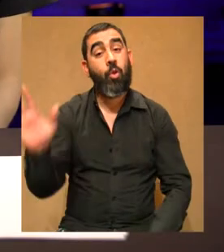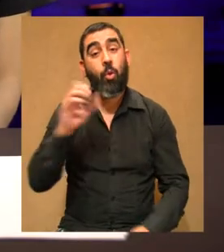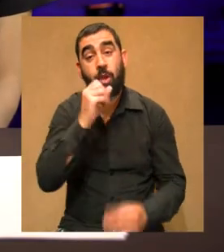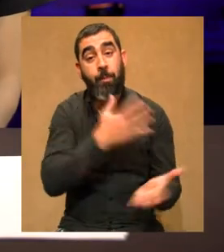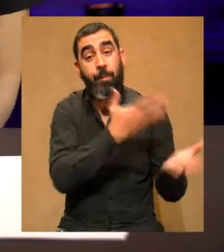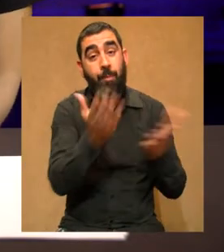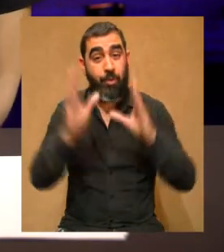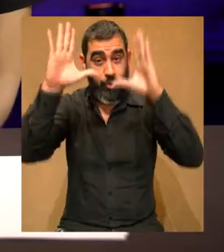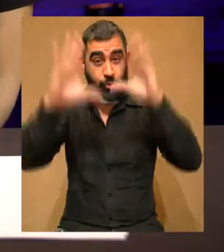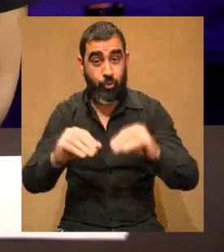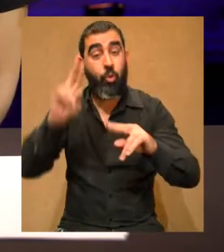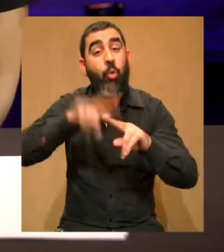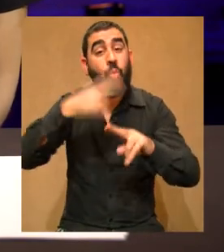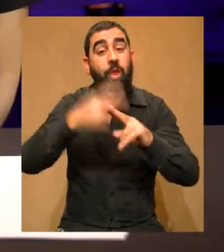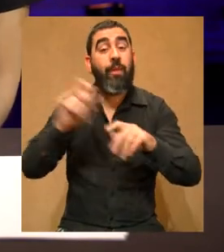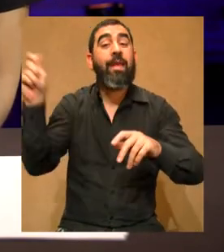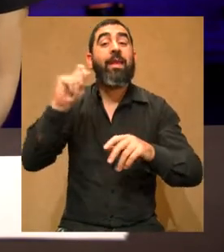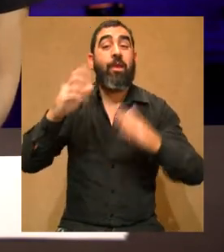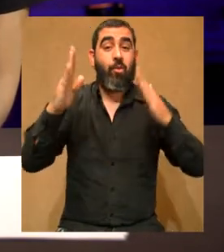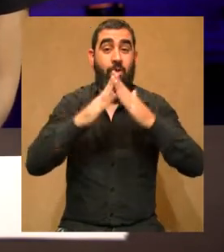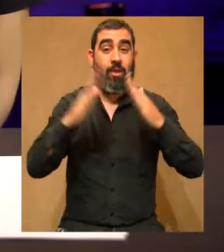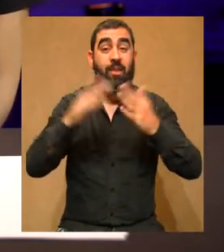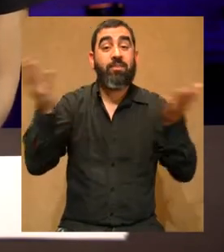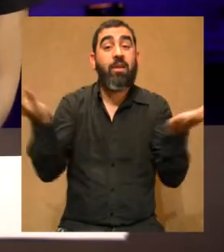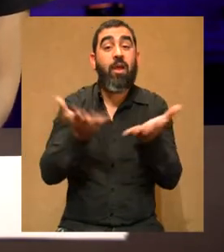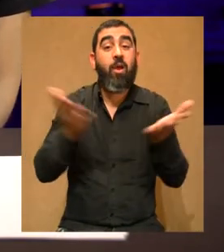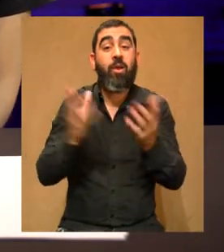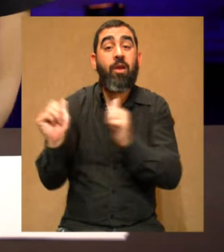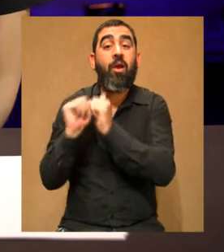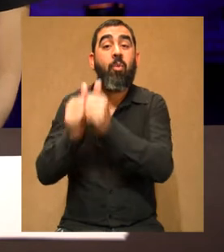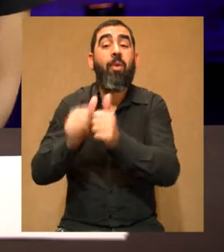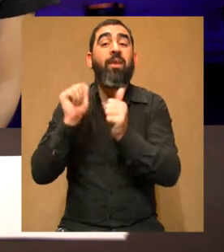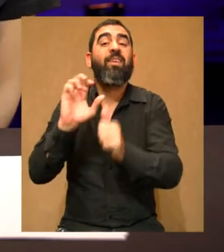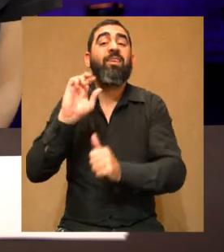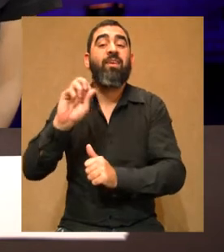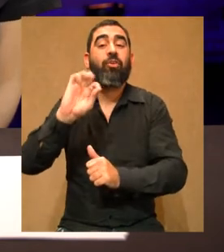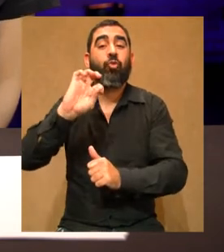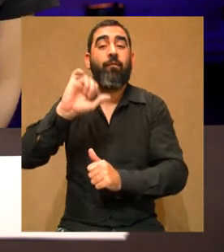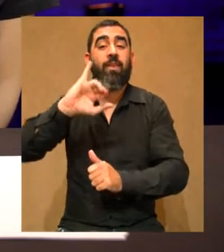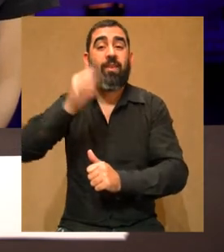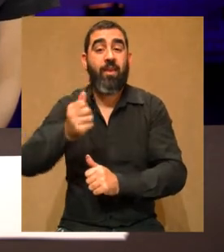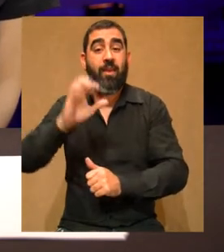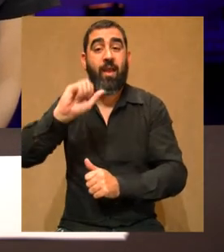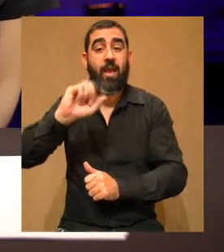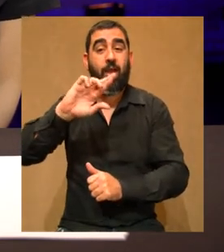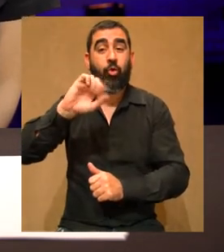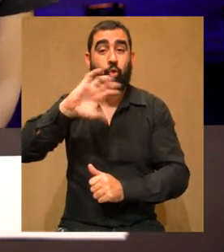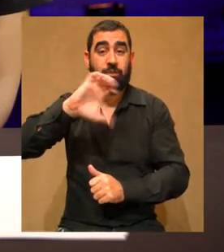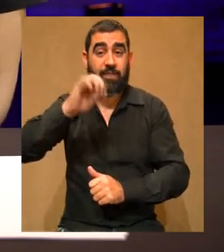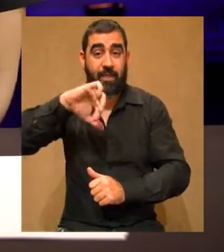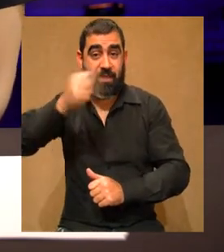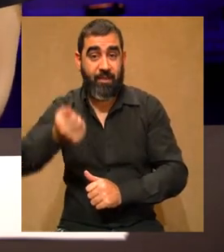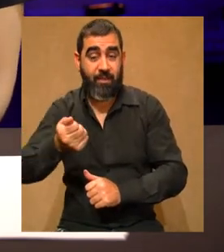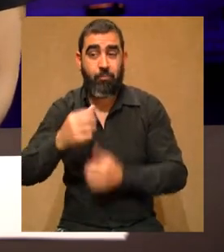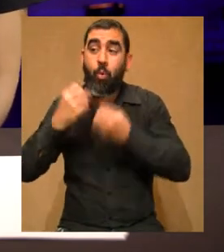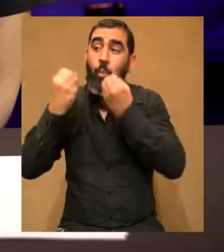hola bienvenidos y bienvenidas a otra entrega de recreo en casa en esta oportunidad nos acompaña en sofía arocena sofía como estas todo